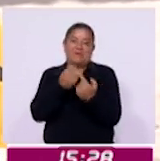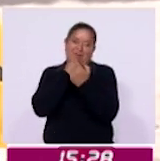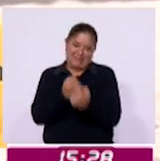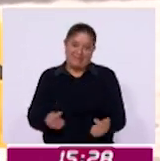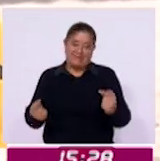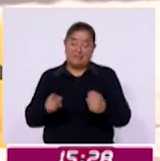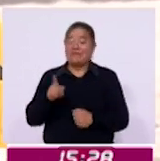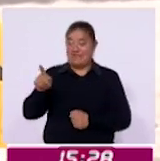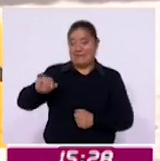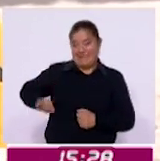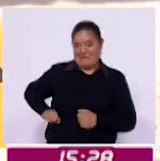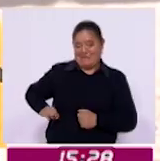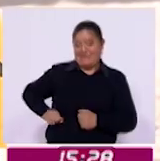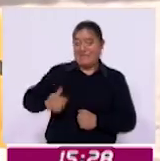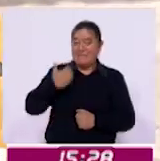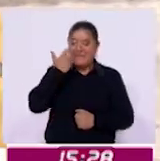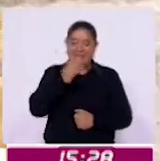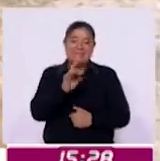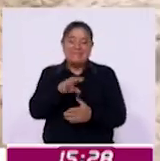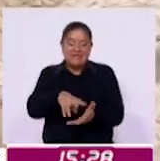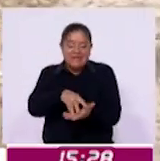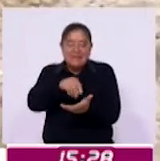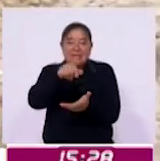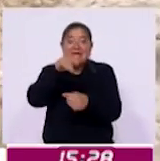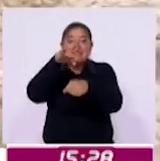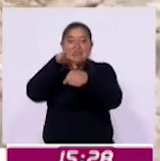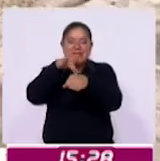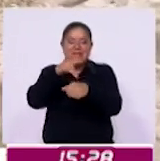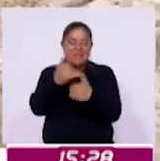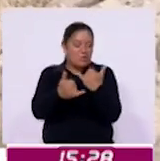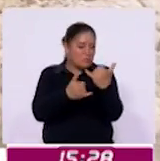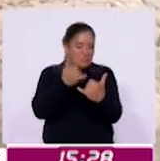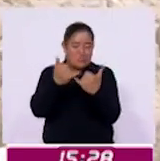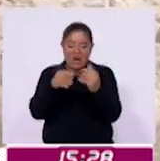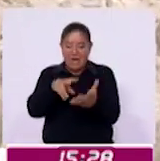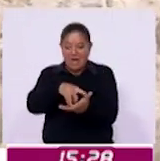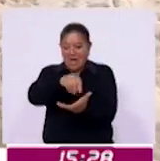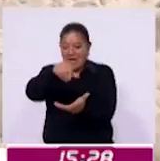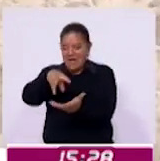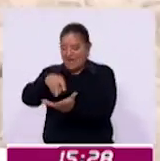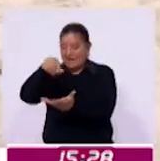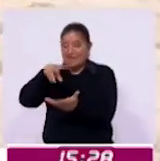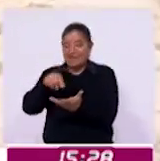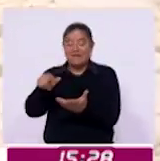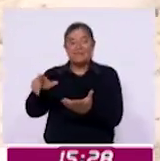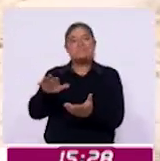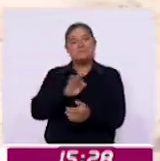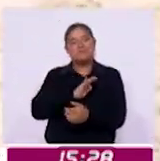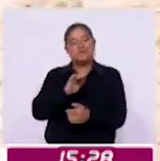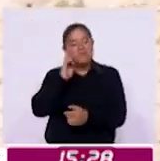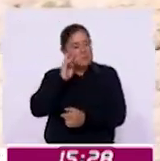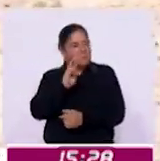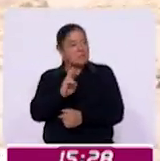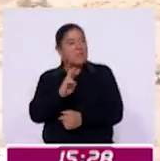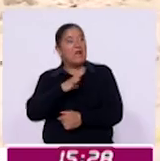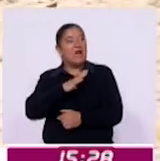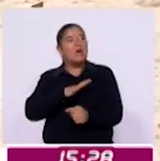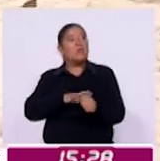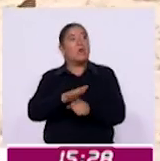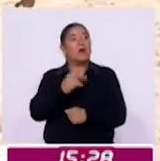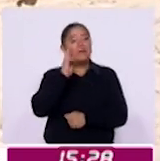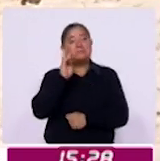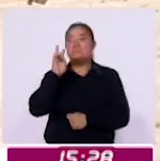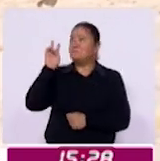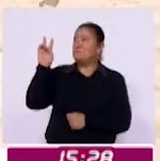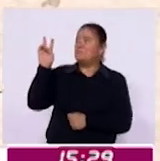ese interés que tienen de sentir, de palpar, de jugar sobre la arena, pues les permite ver lo que tenemos a mis espaldas, a